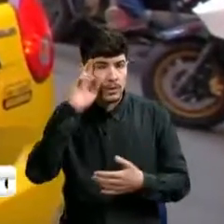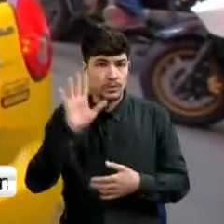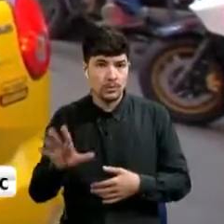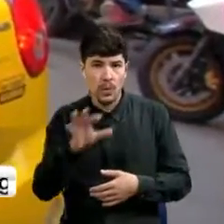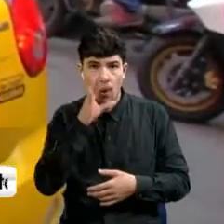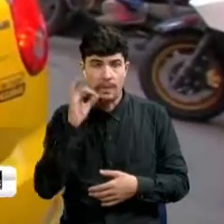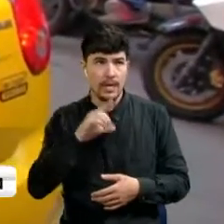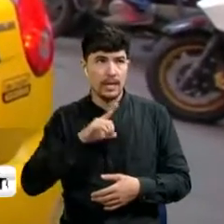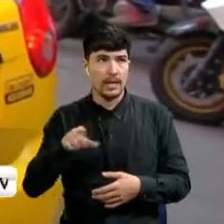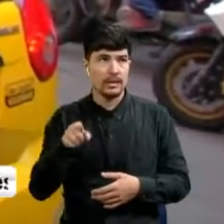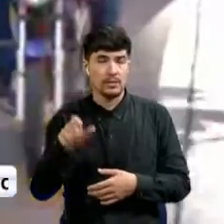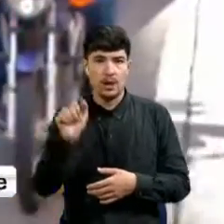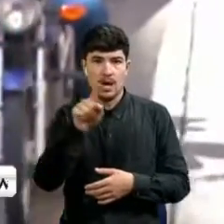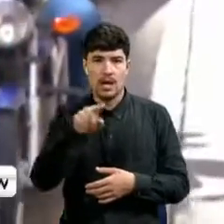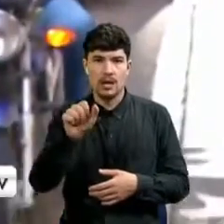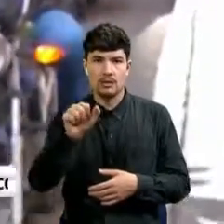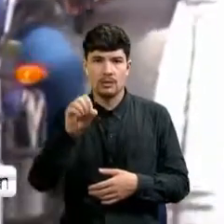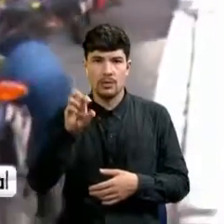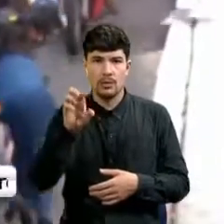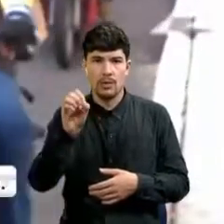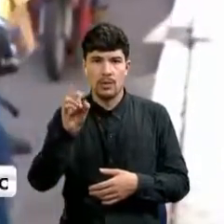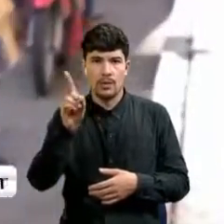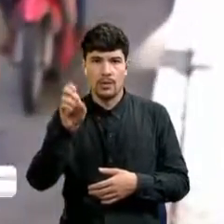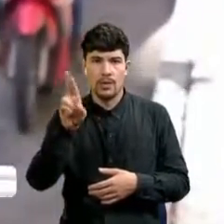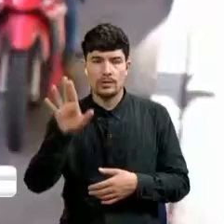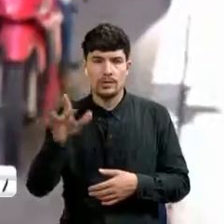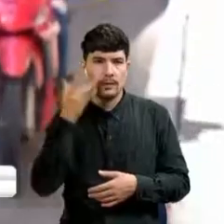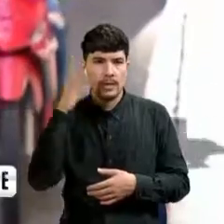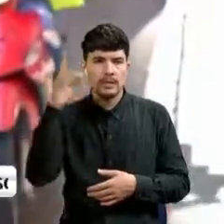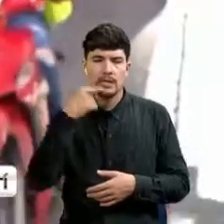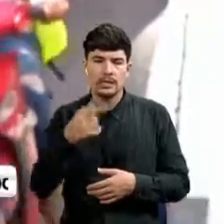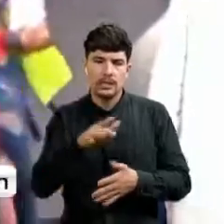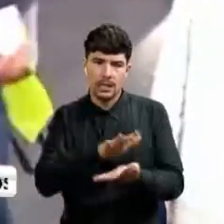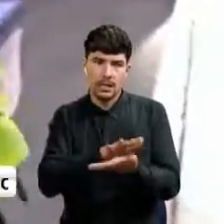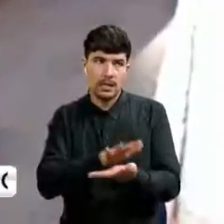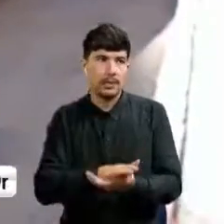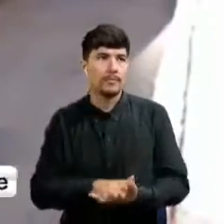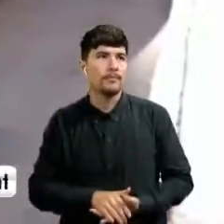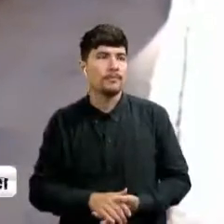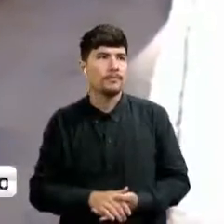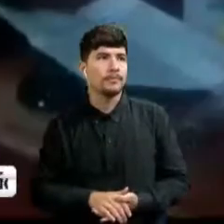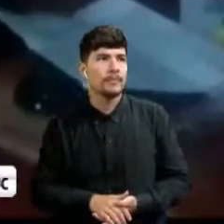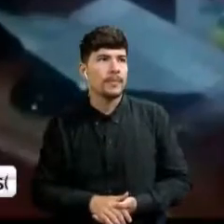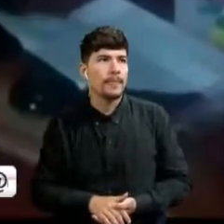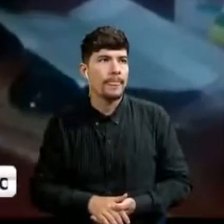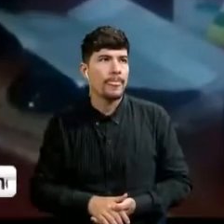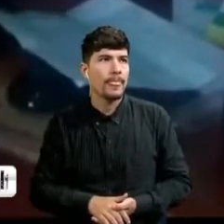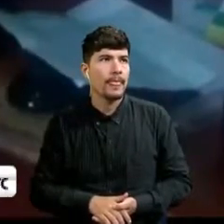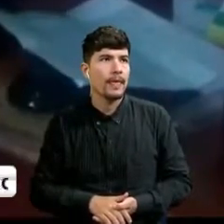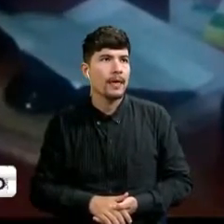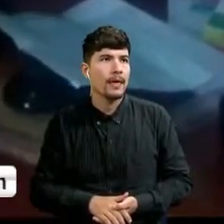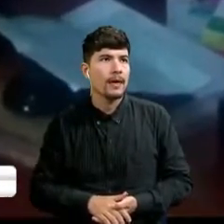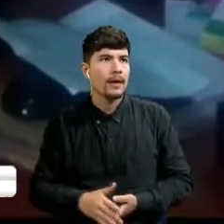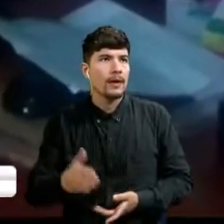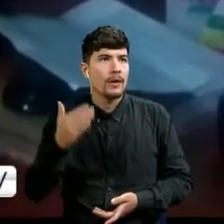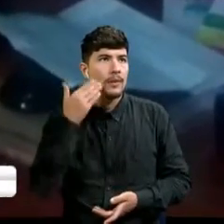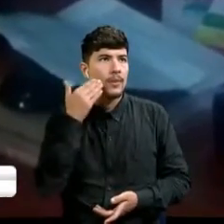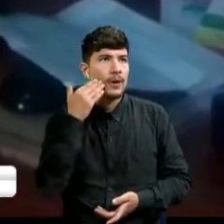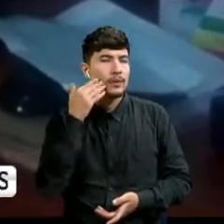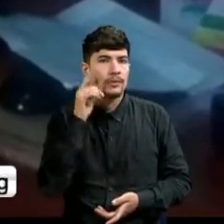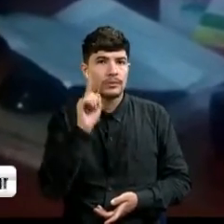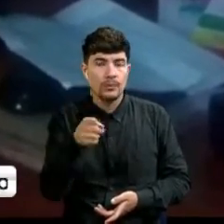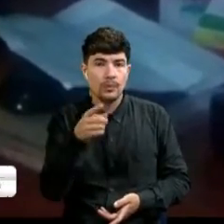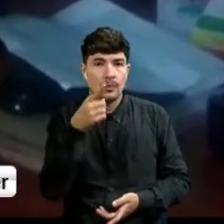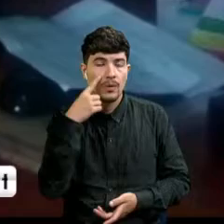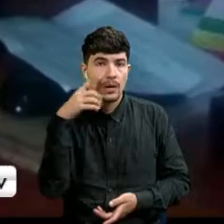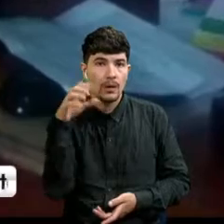de Asopoder Amarillo envió un parte de tranquilidad a los taxistas. Cuando se encuentre que un vehículo no está matriculado en